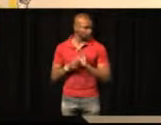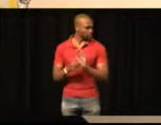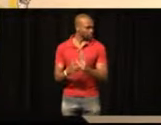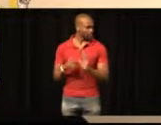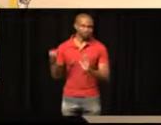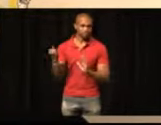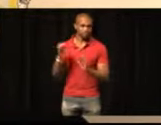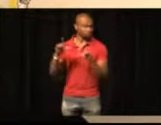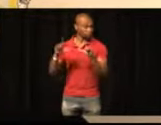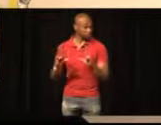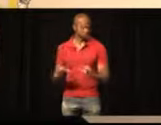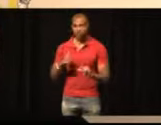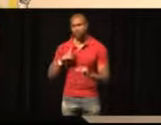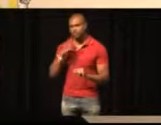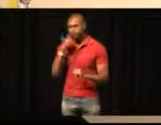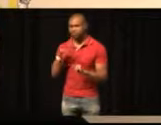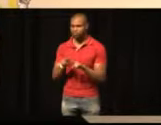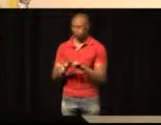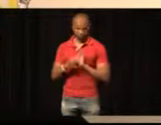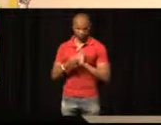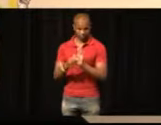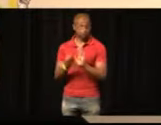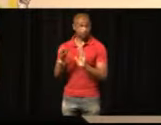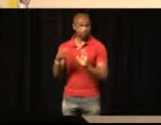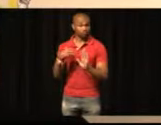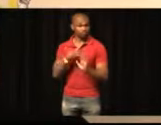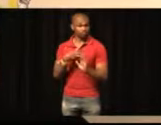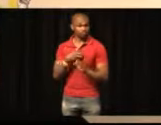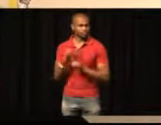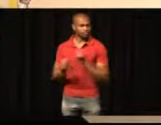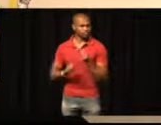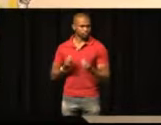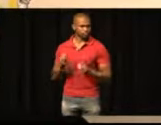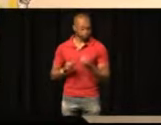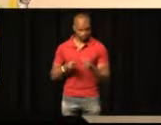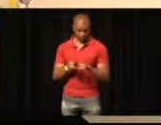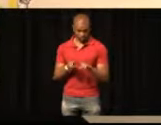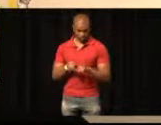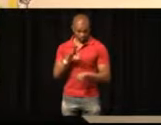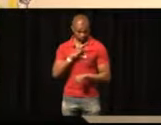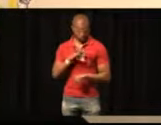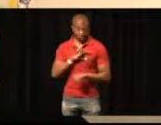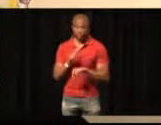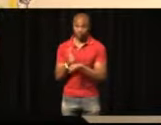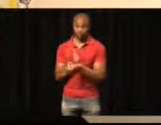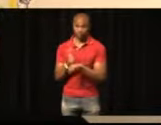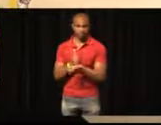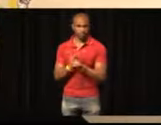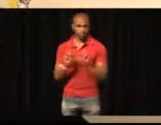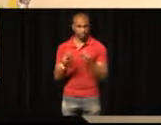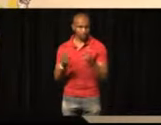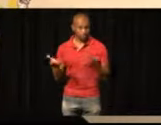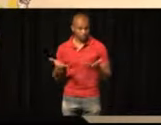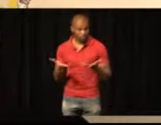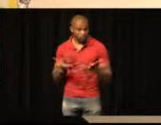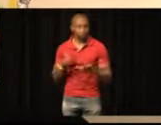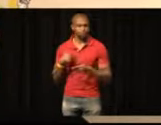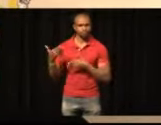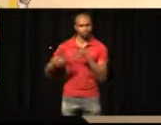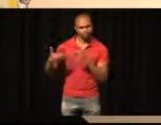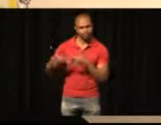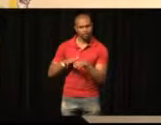como algo menos importante, y me parece que eso se acaba reflejando de cierta forma en la remuneración de esos profesionales.